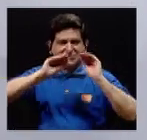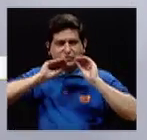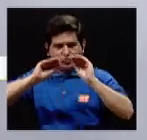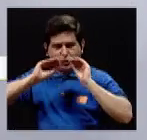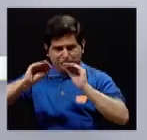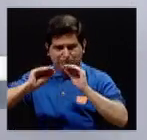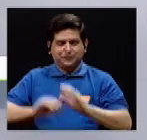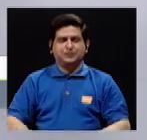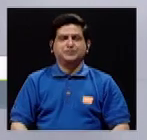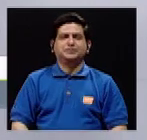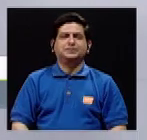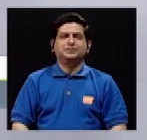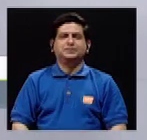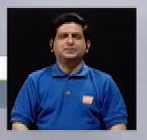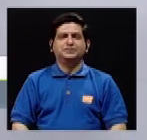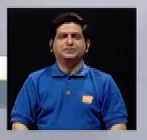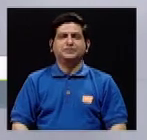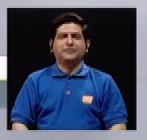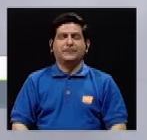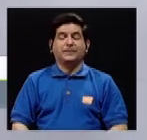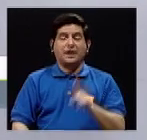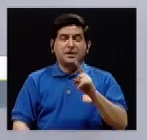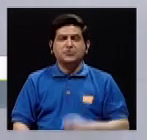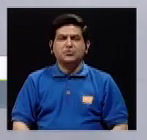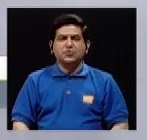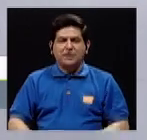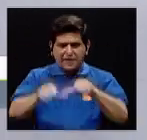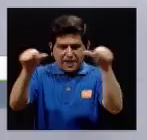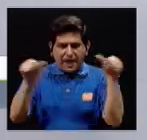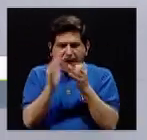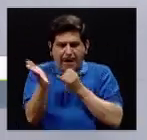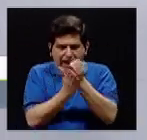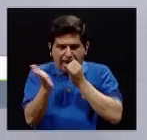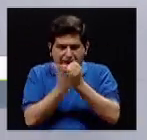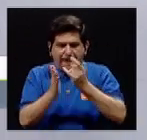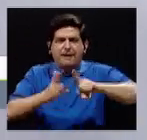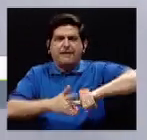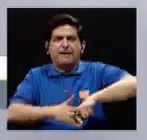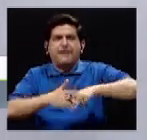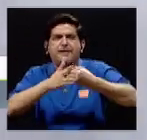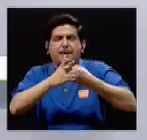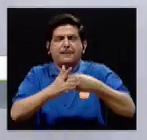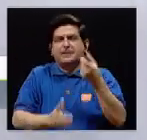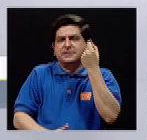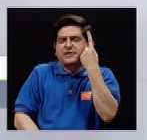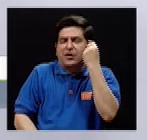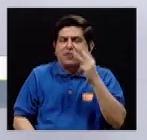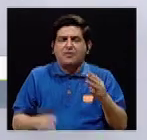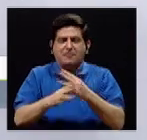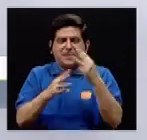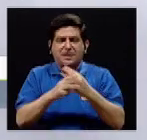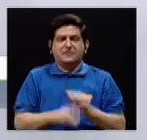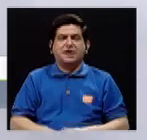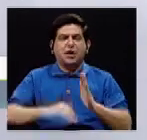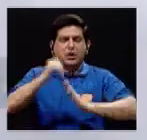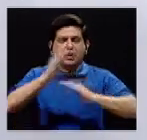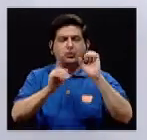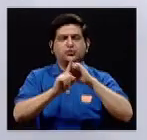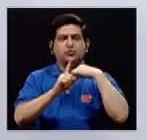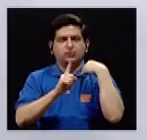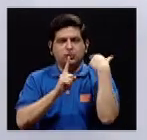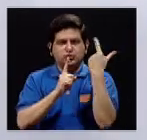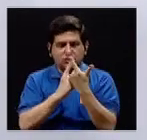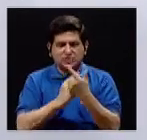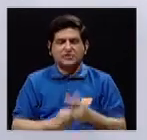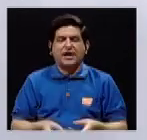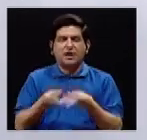pedagógica entonces eh es una línea de investigación que parte de entender la matemática como una construcción social